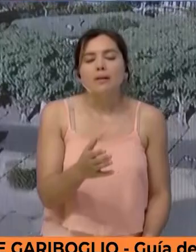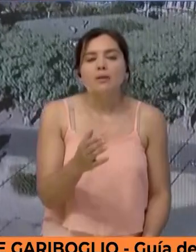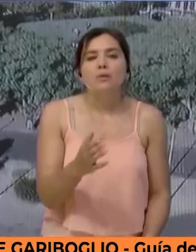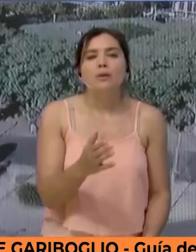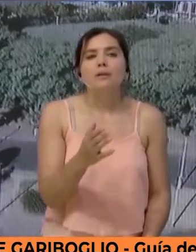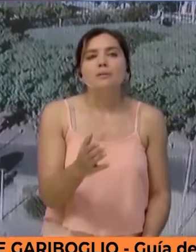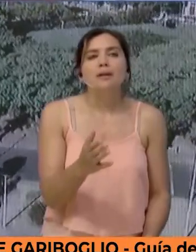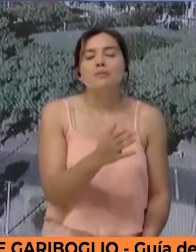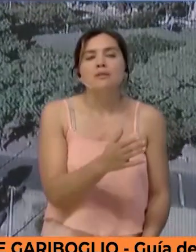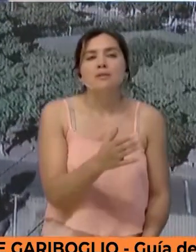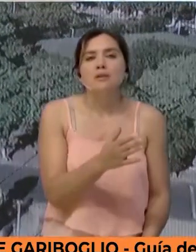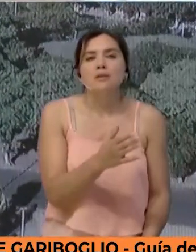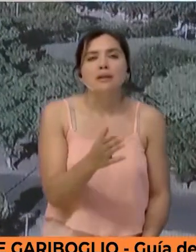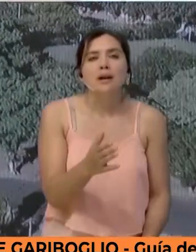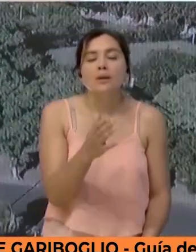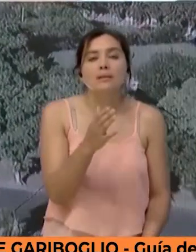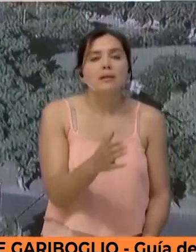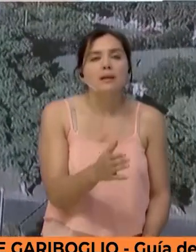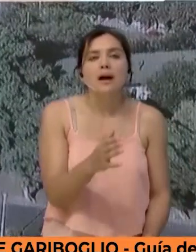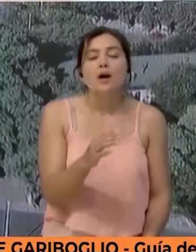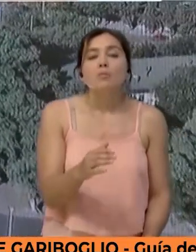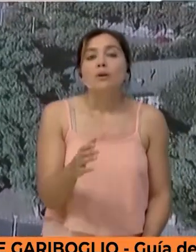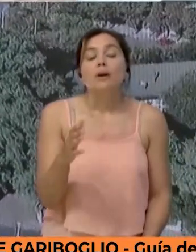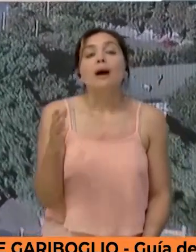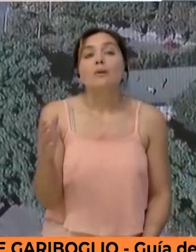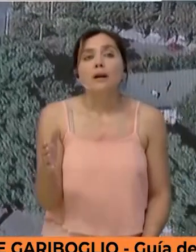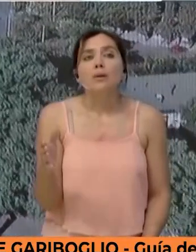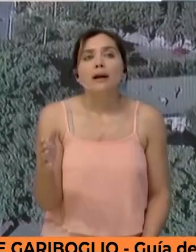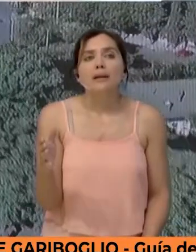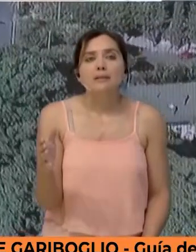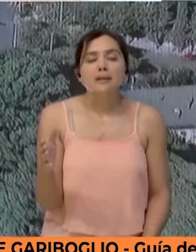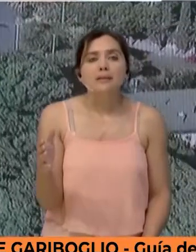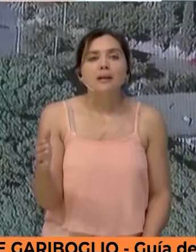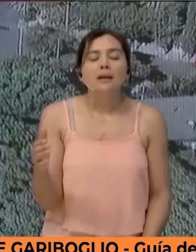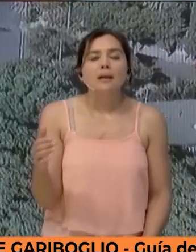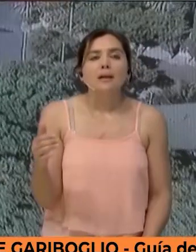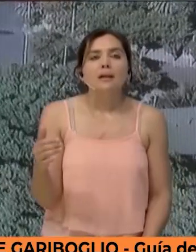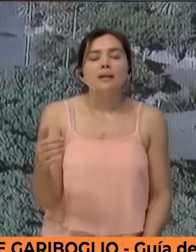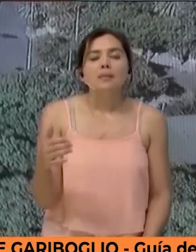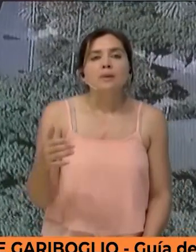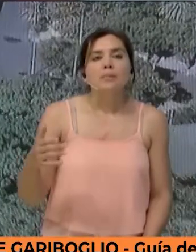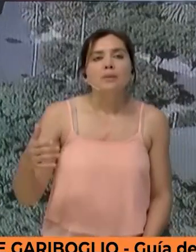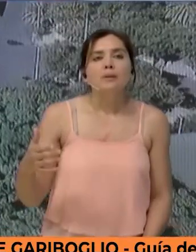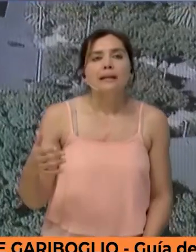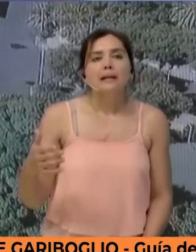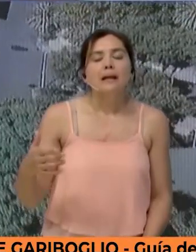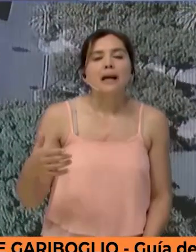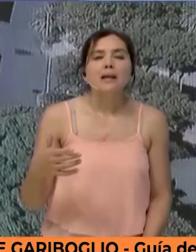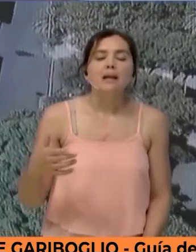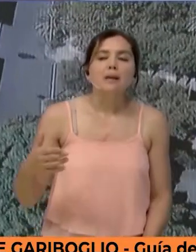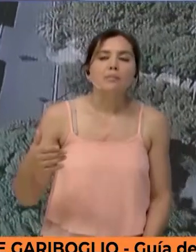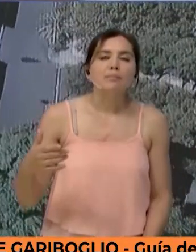vos lo marcabas, ¿no? Si mirábamos hace 2 años atrás con la sequía, bueno, ahora con la creciente. Y también